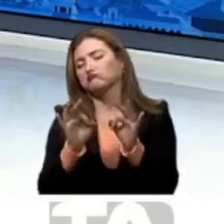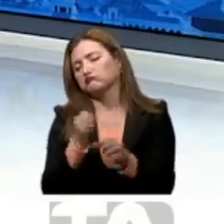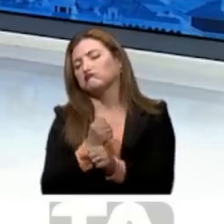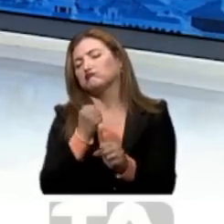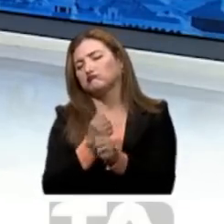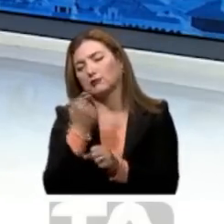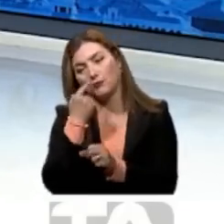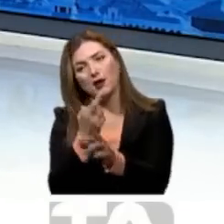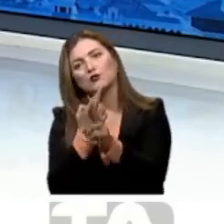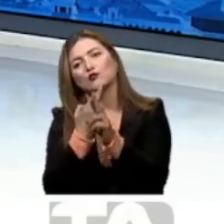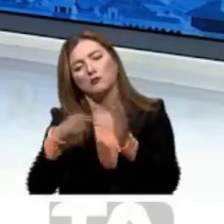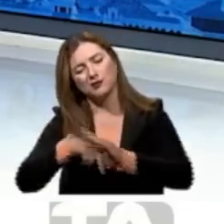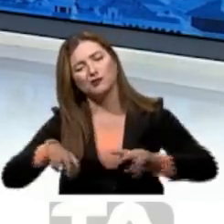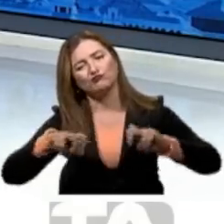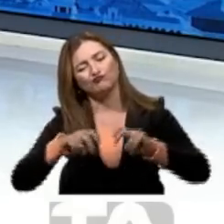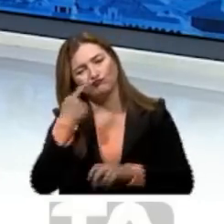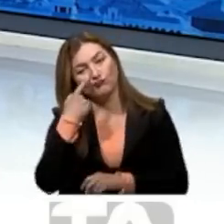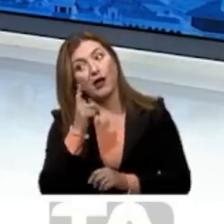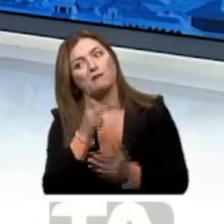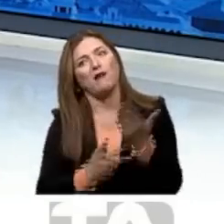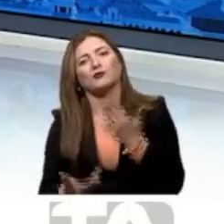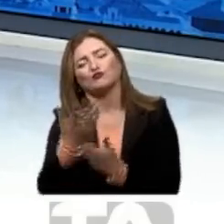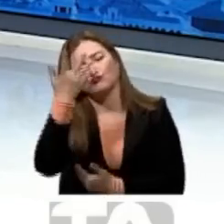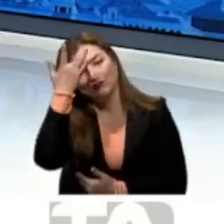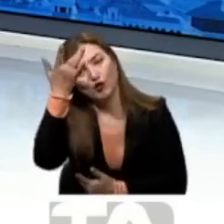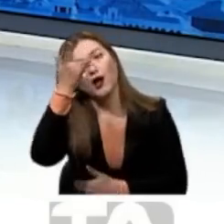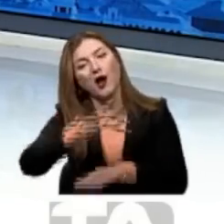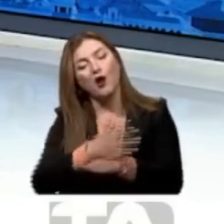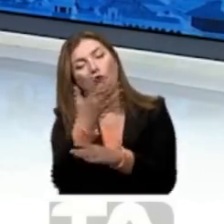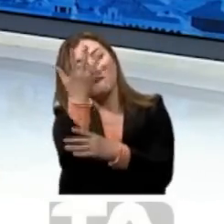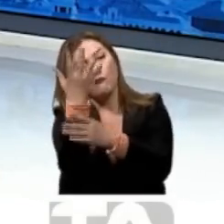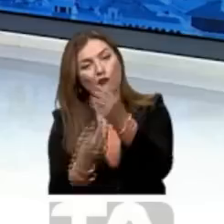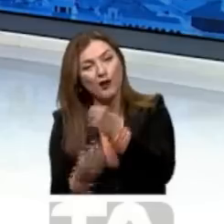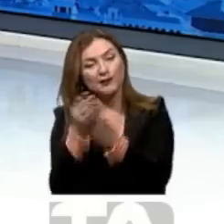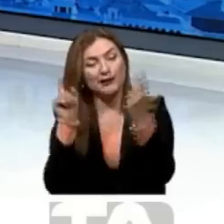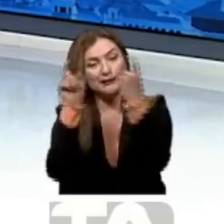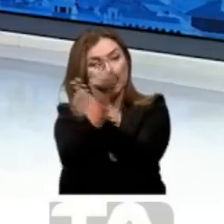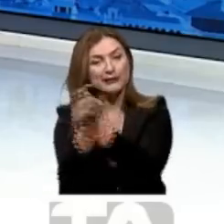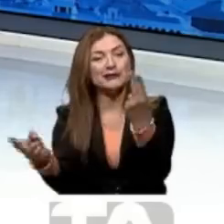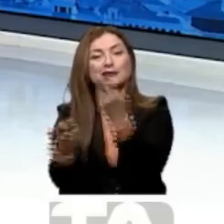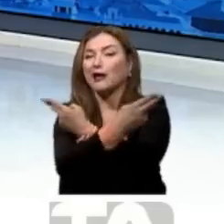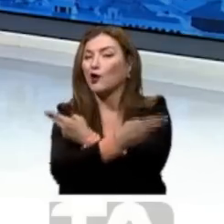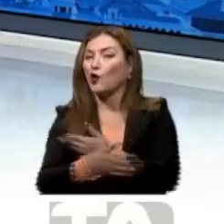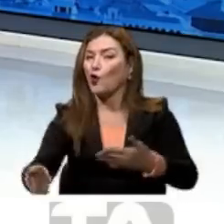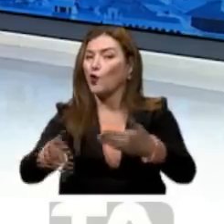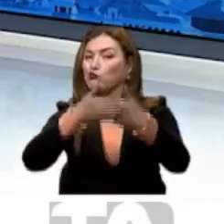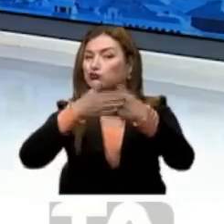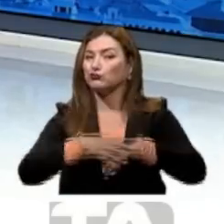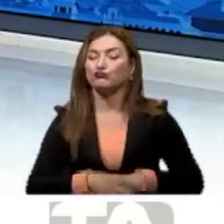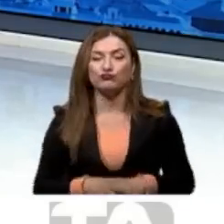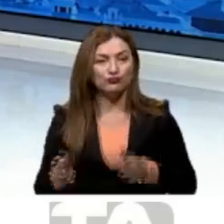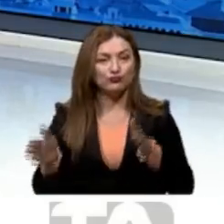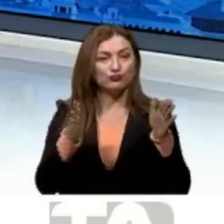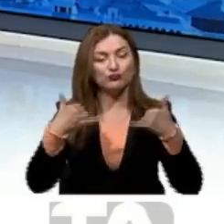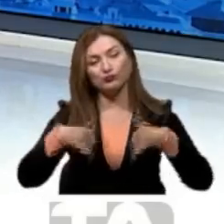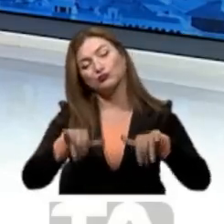pendientes de conocer el resultado de las investigaciones de este hecho, por lo que reiteramos, el teleférico permanece clausurado. Vamos